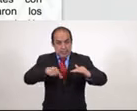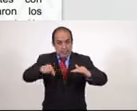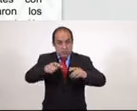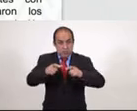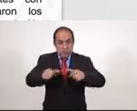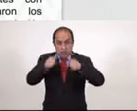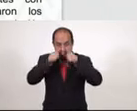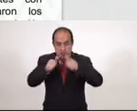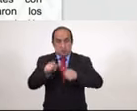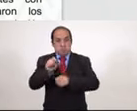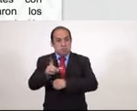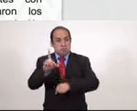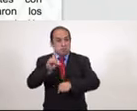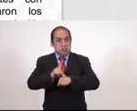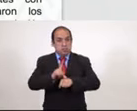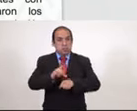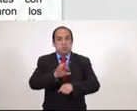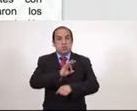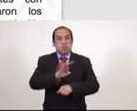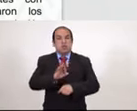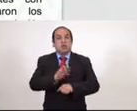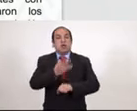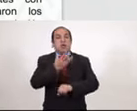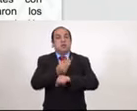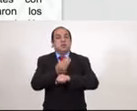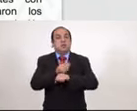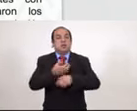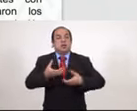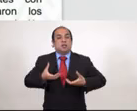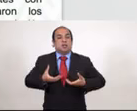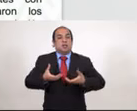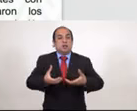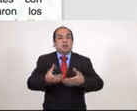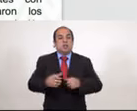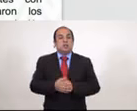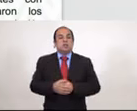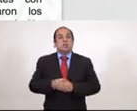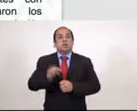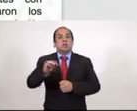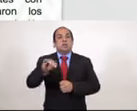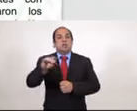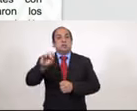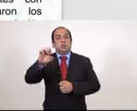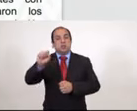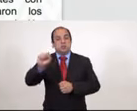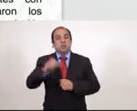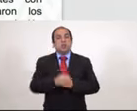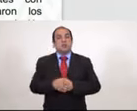la vialidad en Canal de Miramontes, lado oriente.